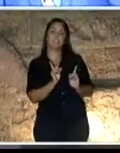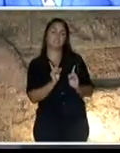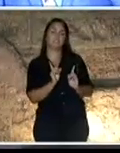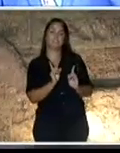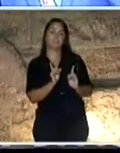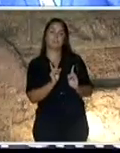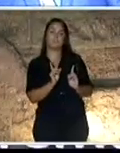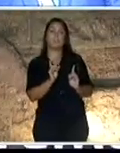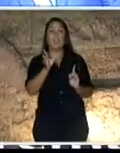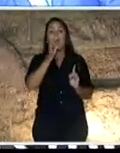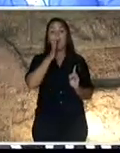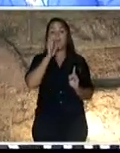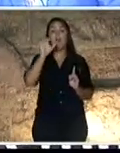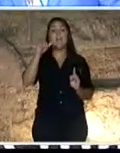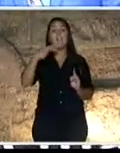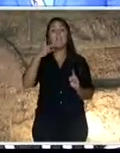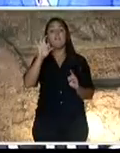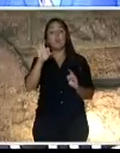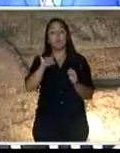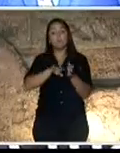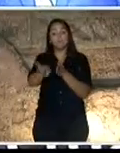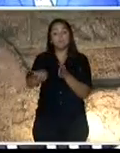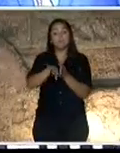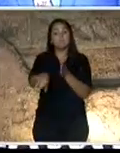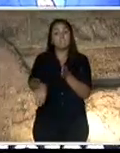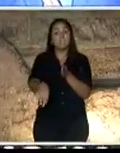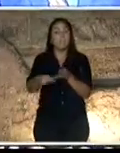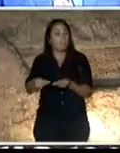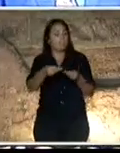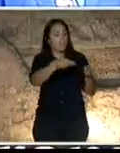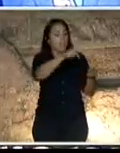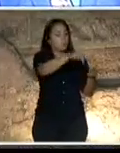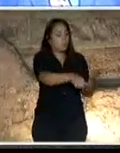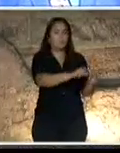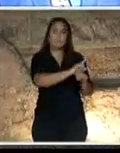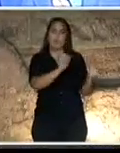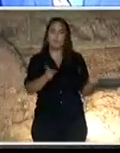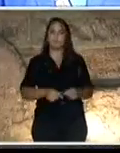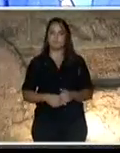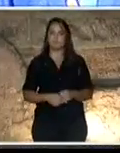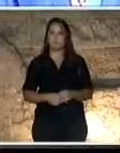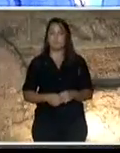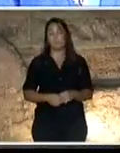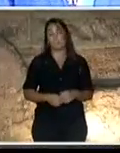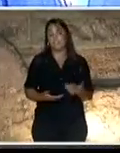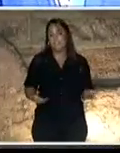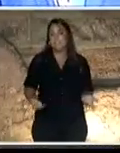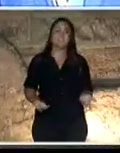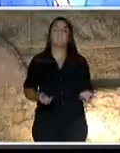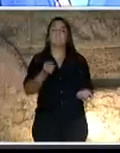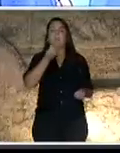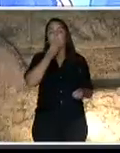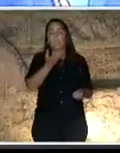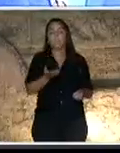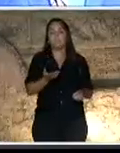acepte perder el agua del Ebro antes que darla a comunidades sedientas del sur. Y a pesar de todo, ha